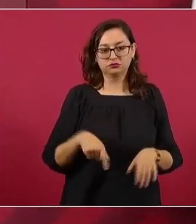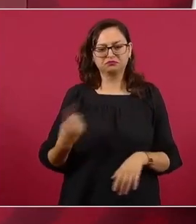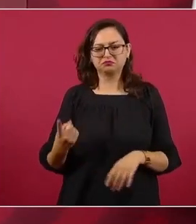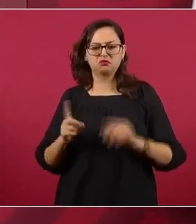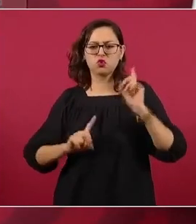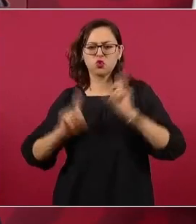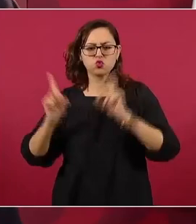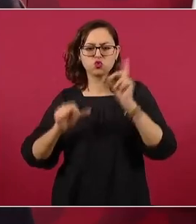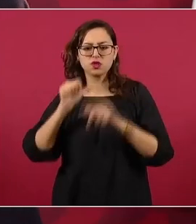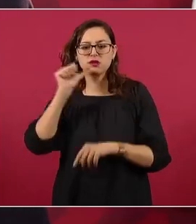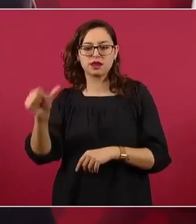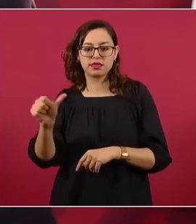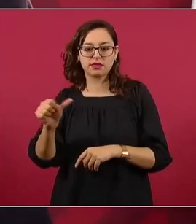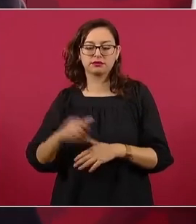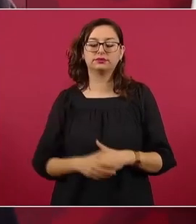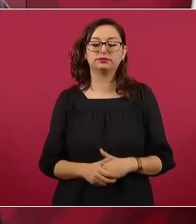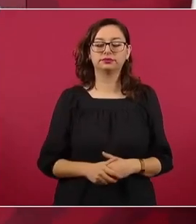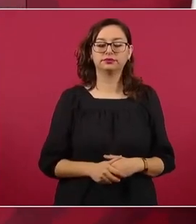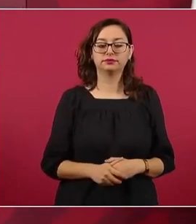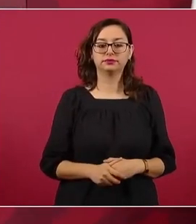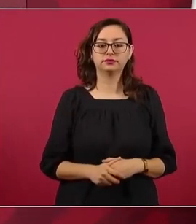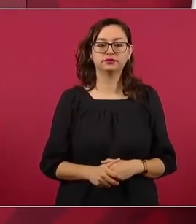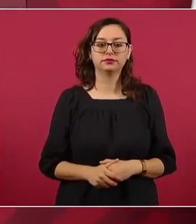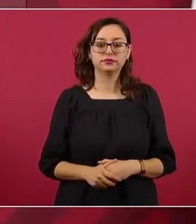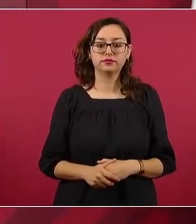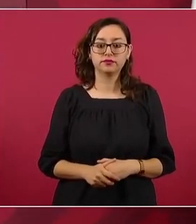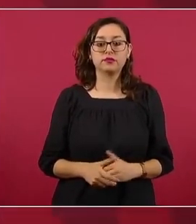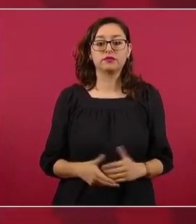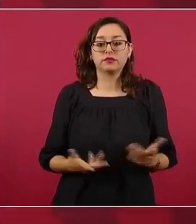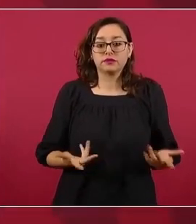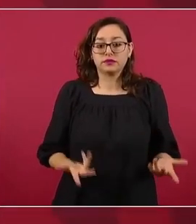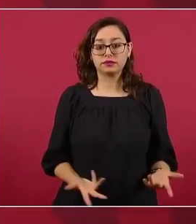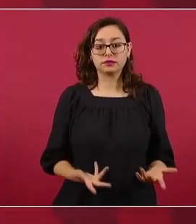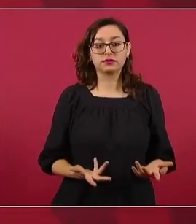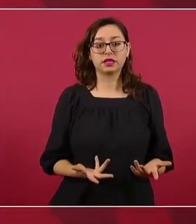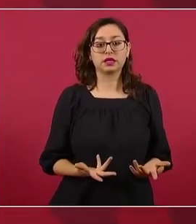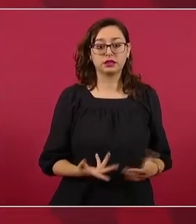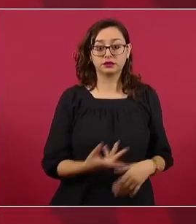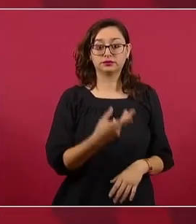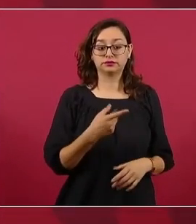En este caso nosotros tenemos todavía que hacer varias,